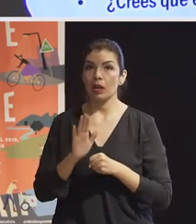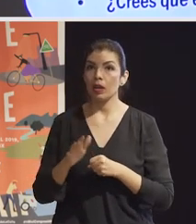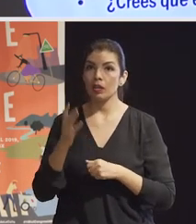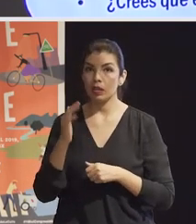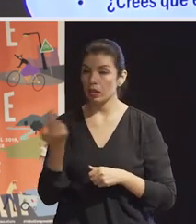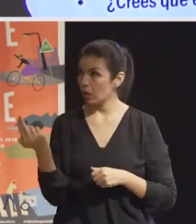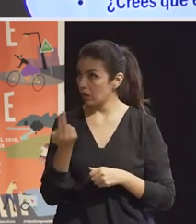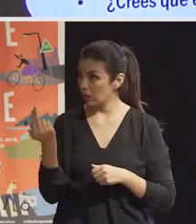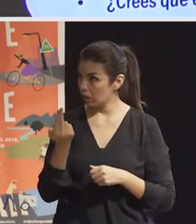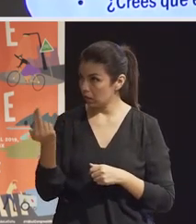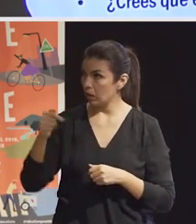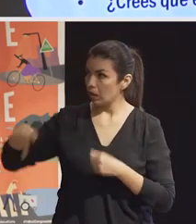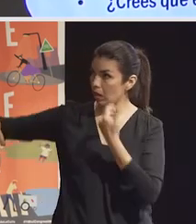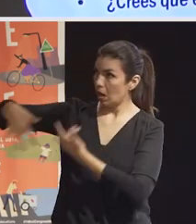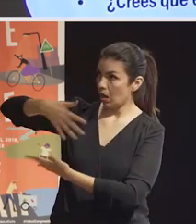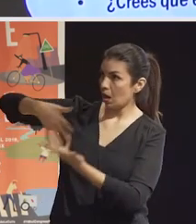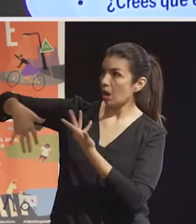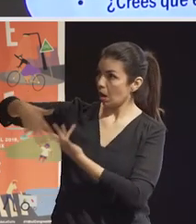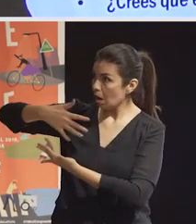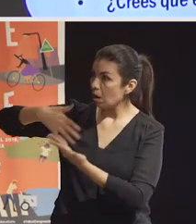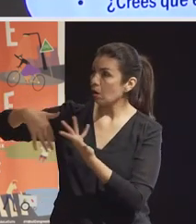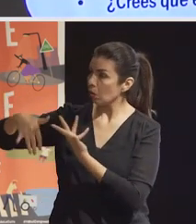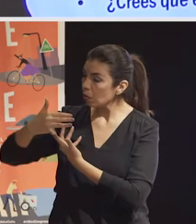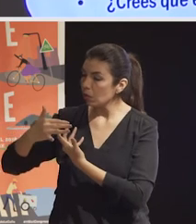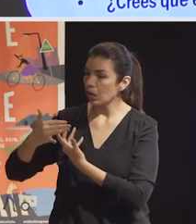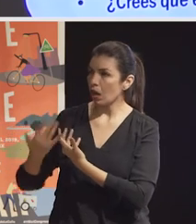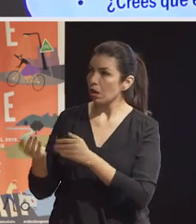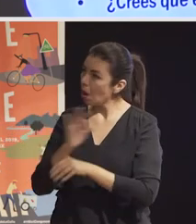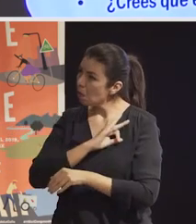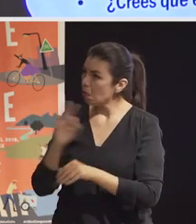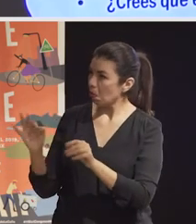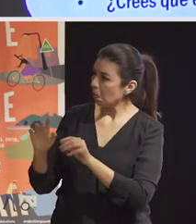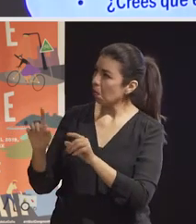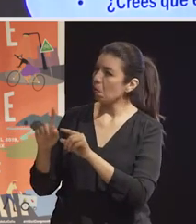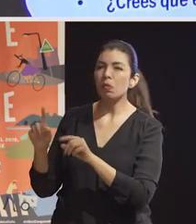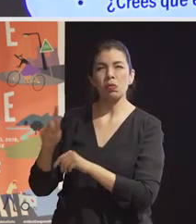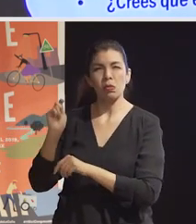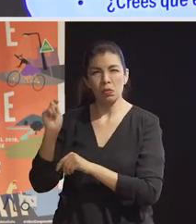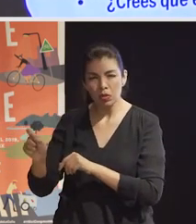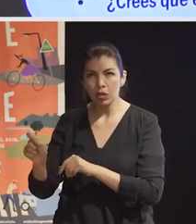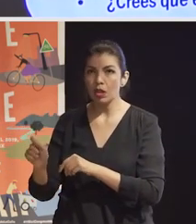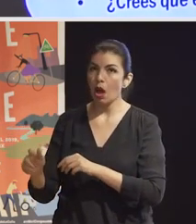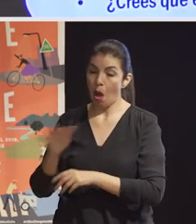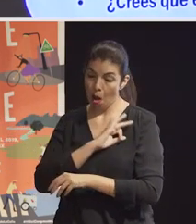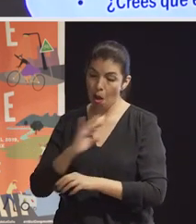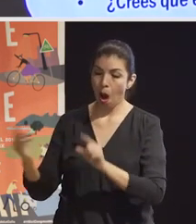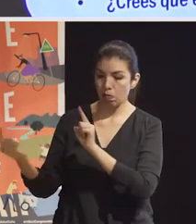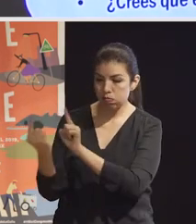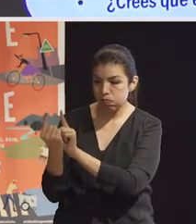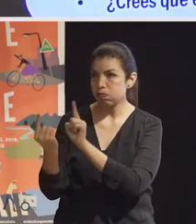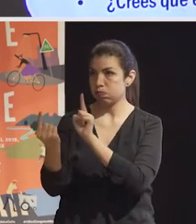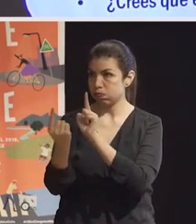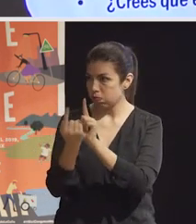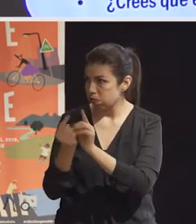lo que haces en ese espacio cómo superar los retos y me pareció aquí que cuando hablabas de